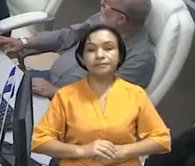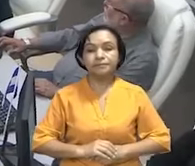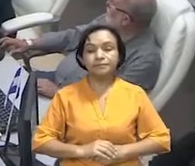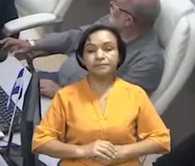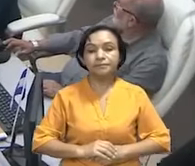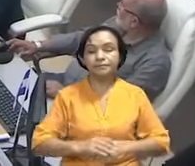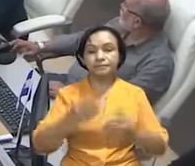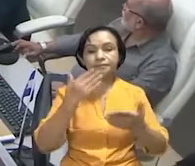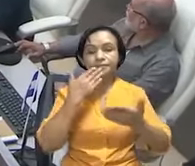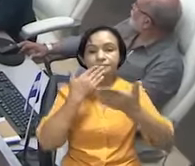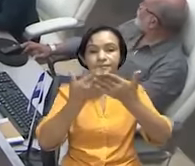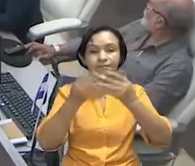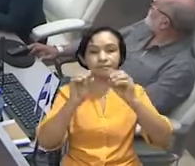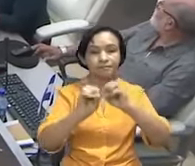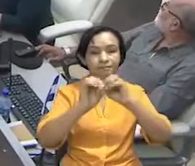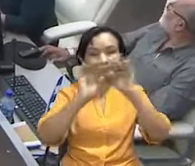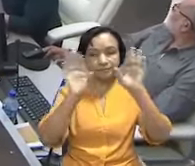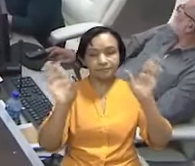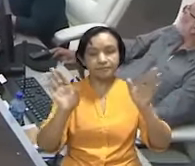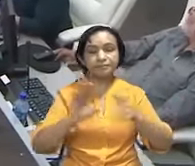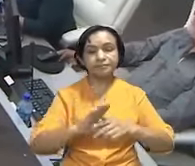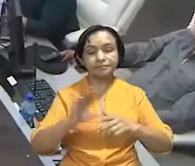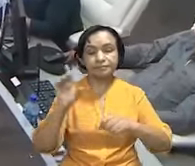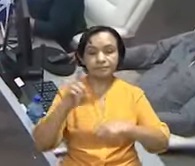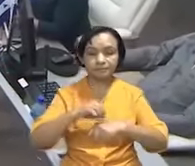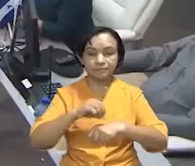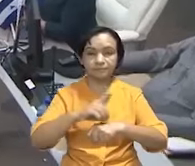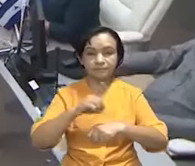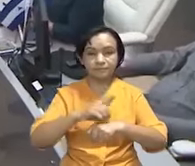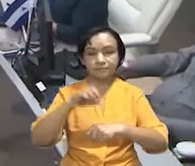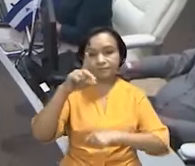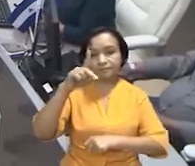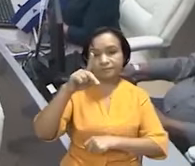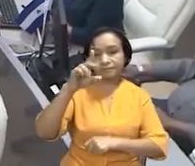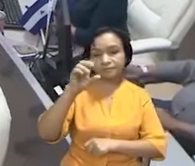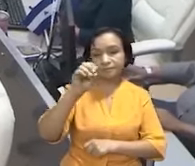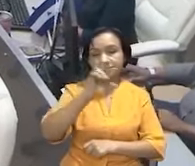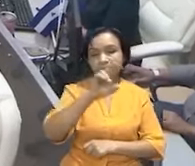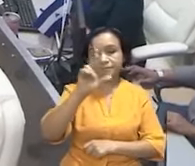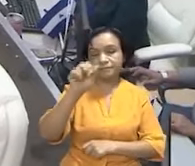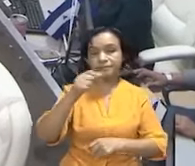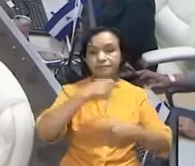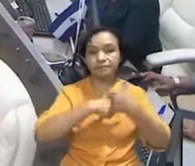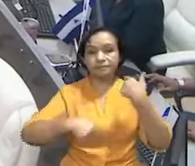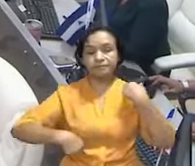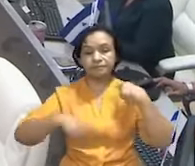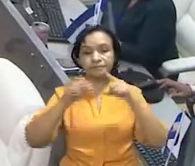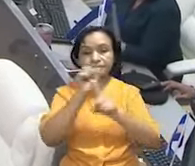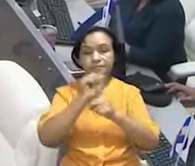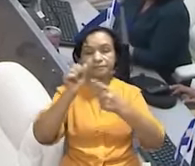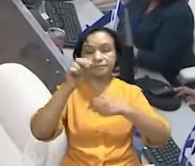fortalecimiento de las relaciones diplomáticas, comerciales y de cooperación externa entre el Estado de Nicaragua y la